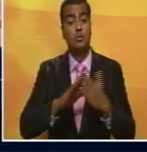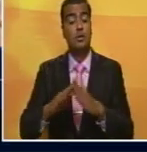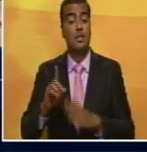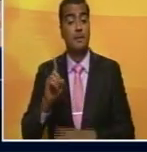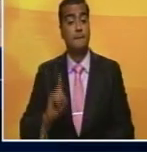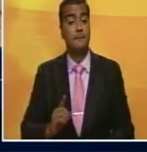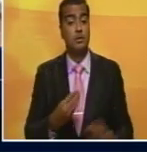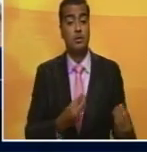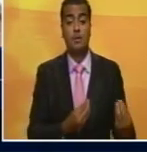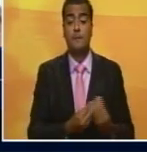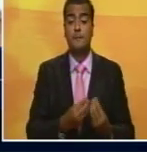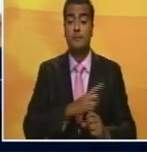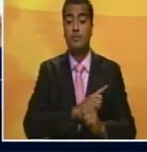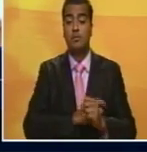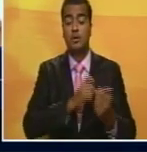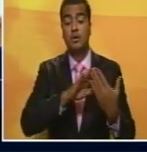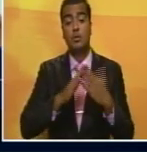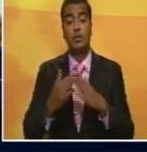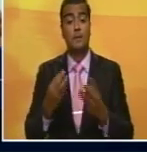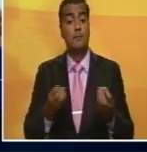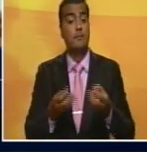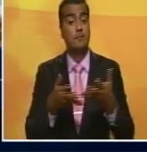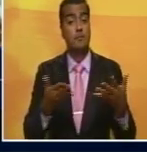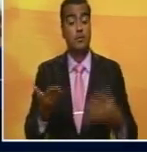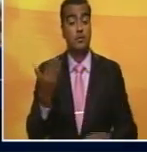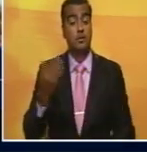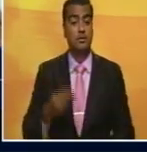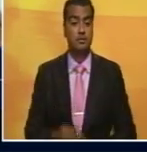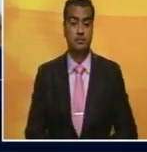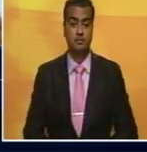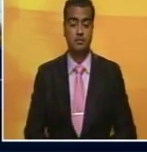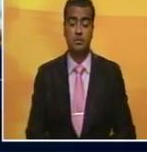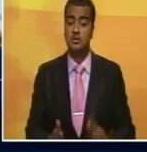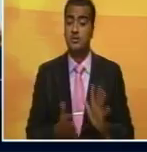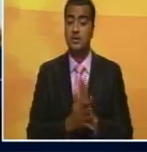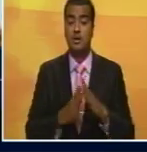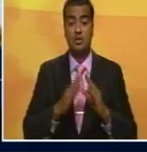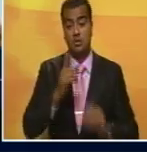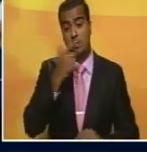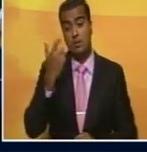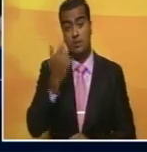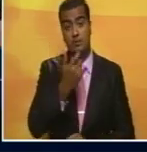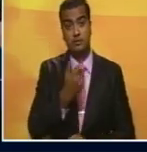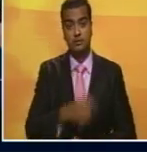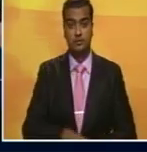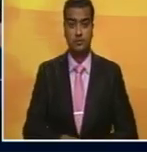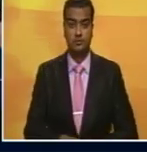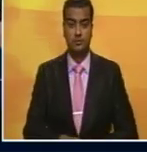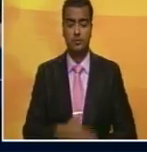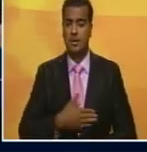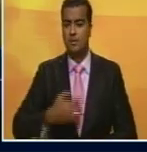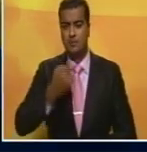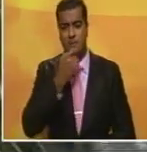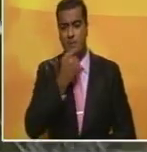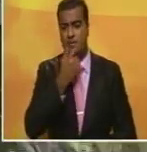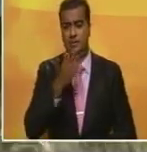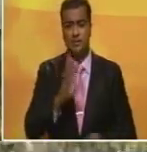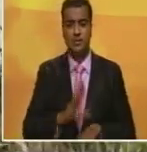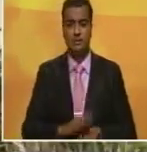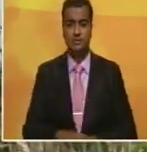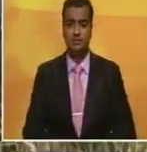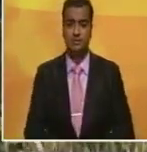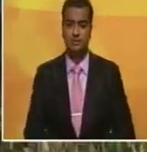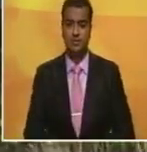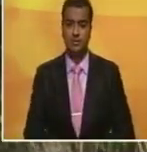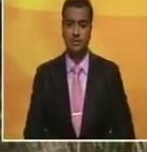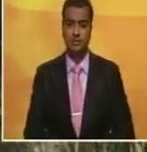acompaña, el poder comunal, que es muy importante porque representa a todo el pueblo. Queremos embellecer embellecer la ciudad. El operativo también